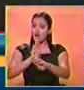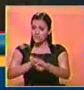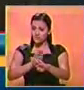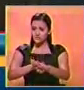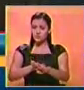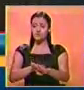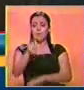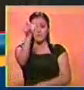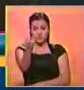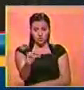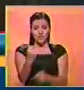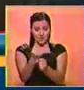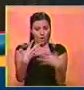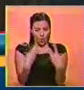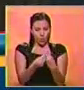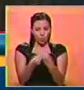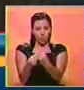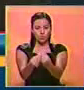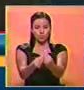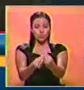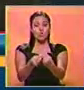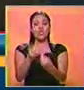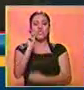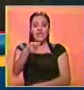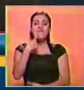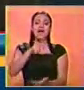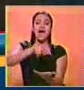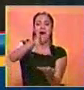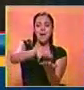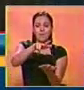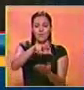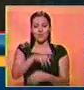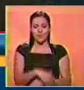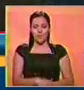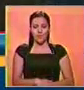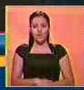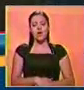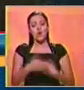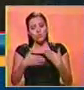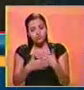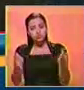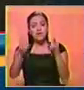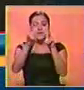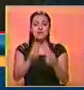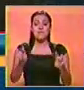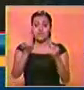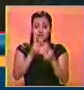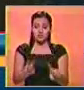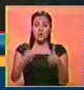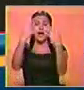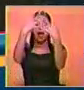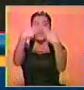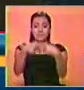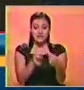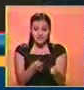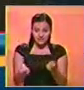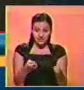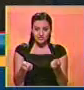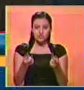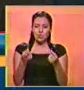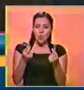a mis colegas que me acompañen a aprobar la apertura de una investigación administrativa al